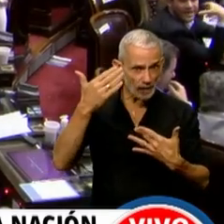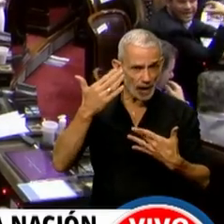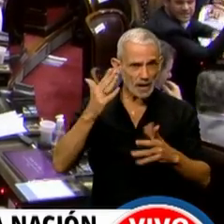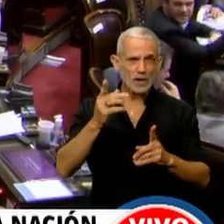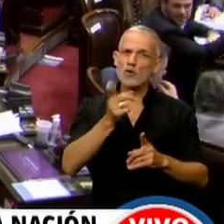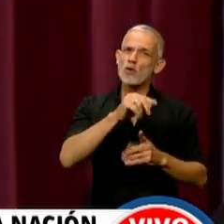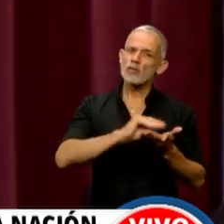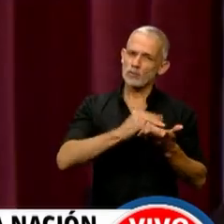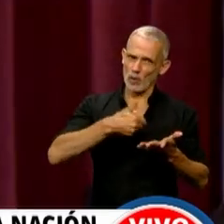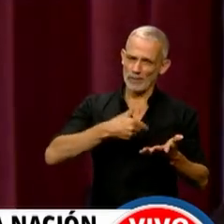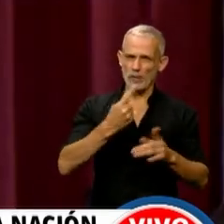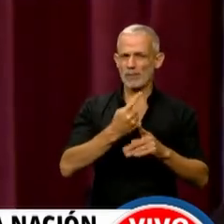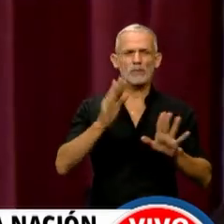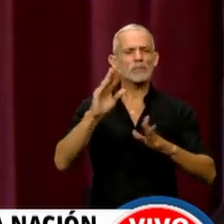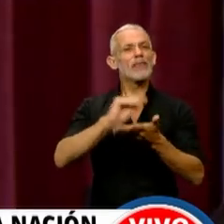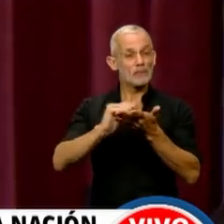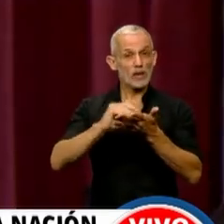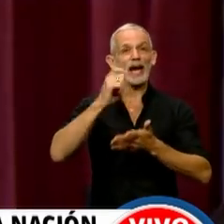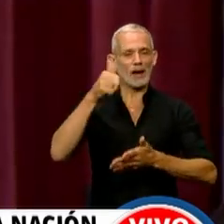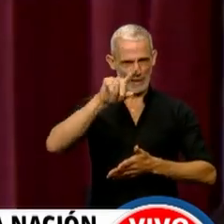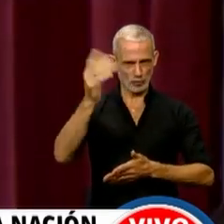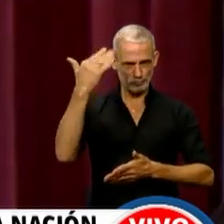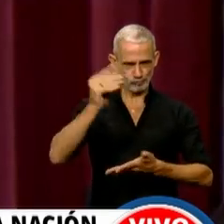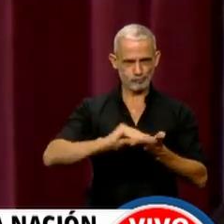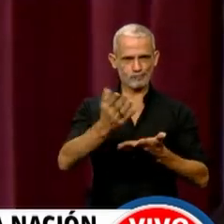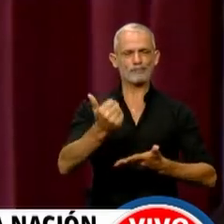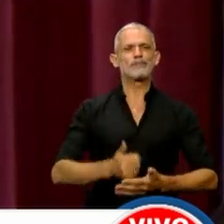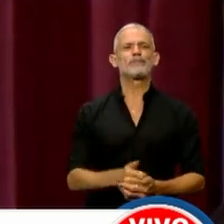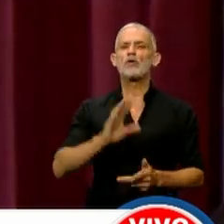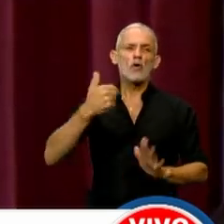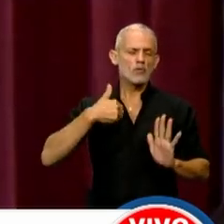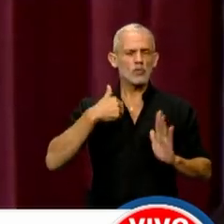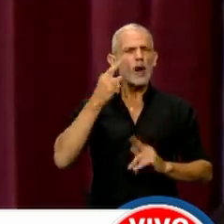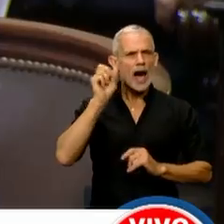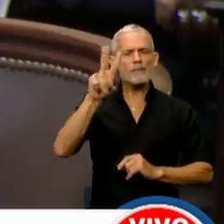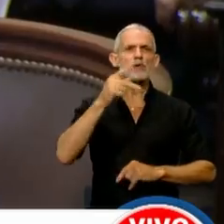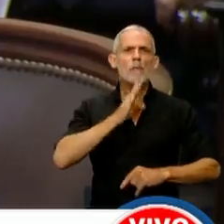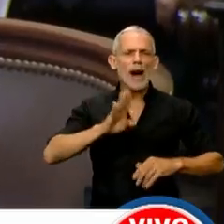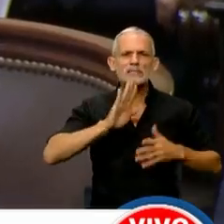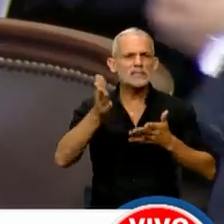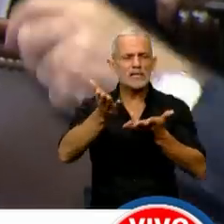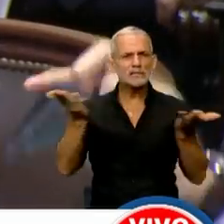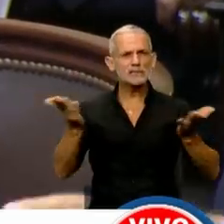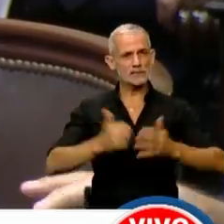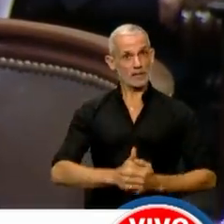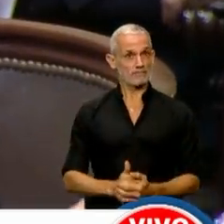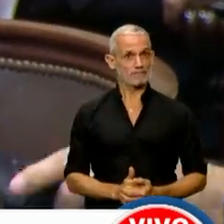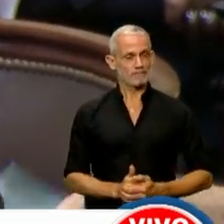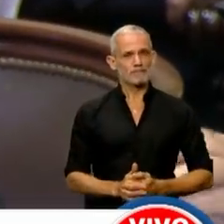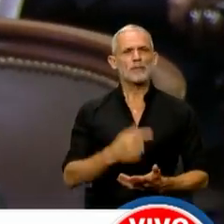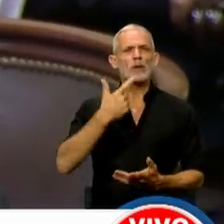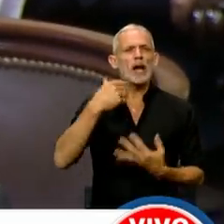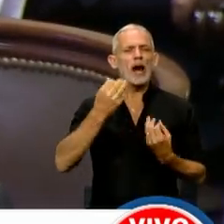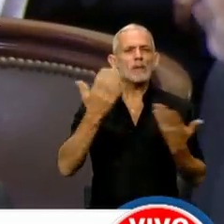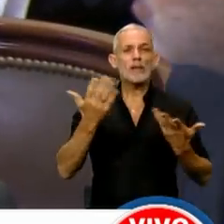a ver la diputada camaño en el uso de la palabra yo admiro su paciencia pero la verdad es